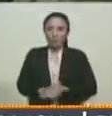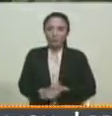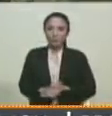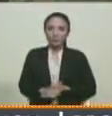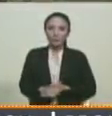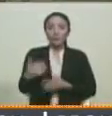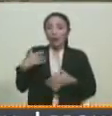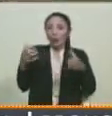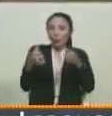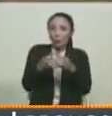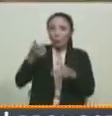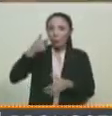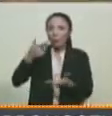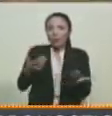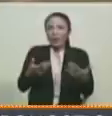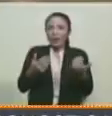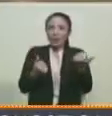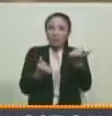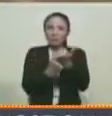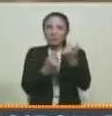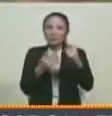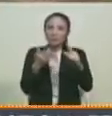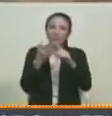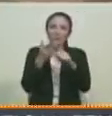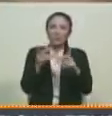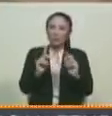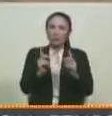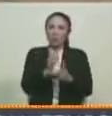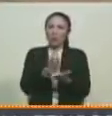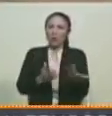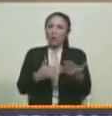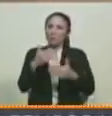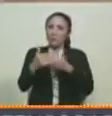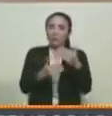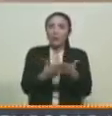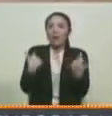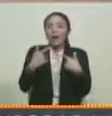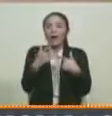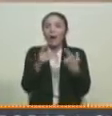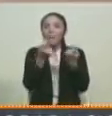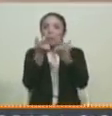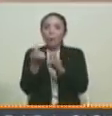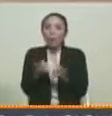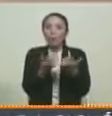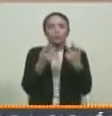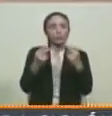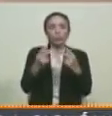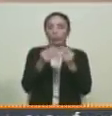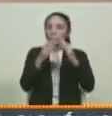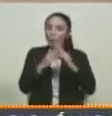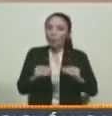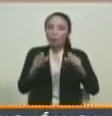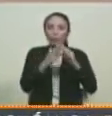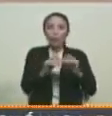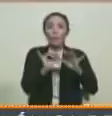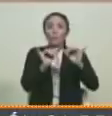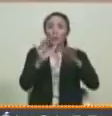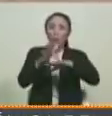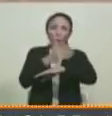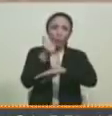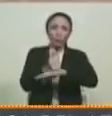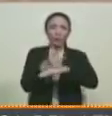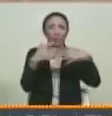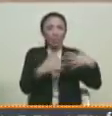capitalismo popular, no es el capitalismo reformado, no es el mediocapitalismo. Todos son hijos del mismo zombi, todos,